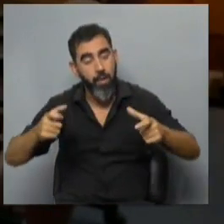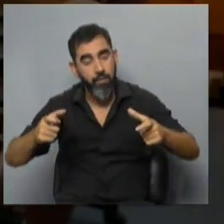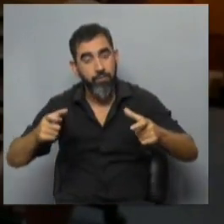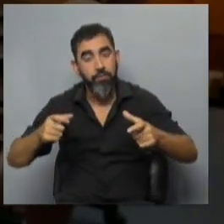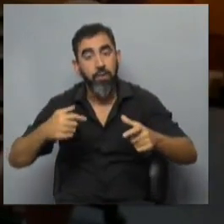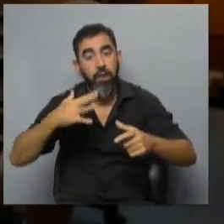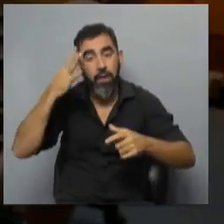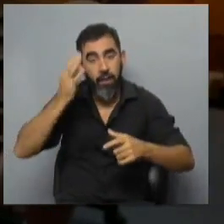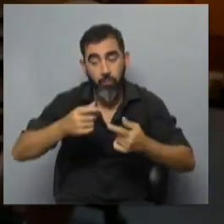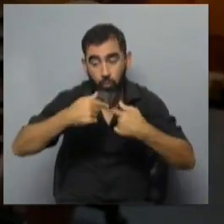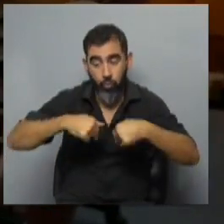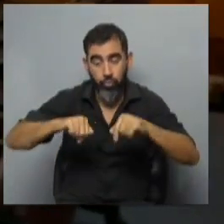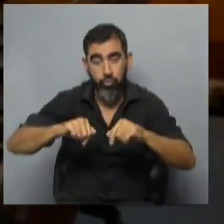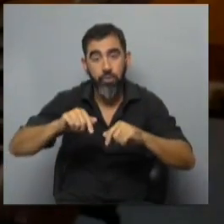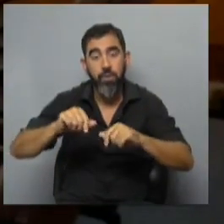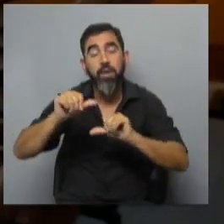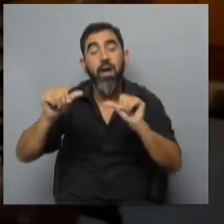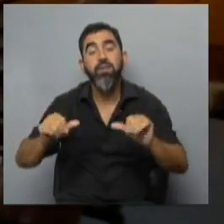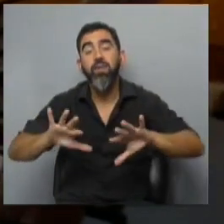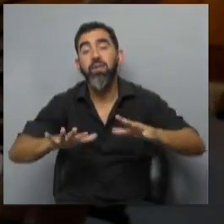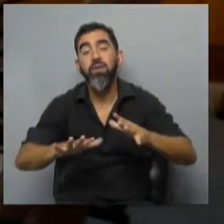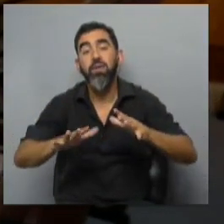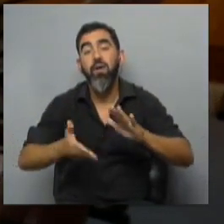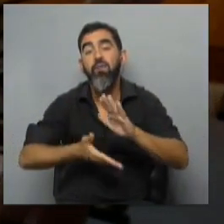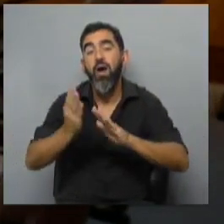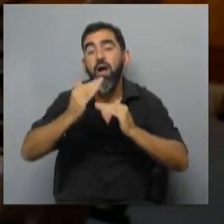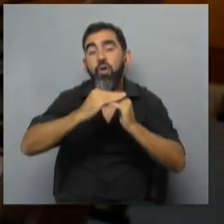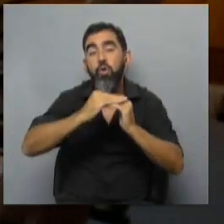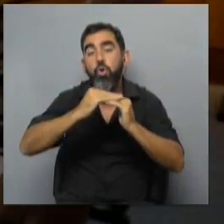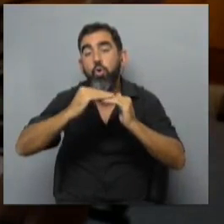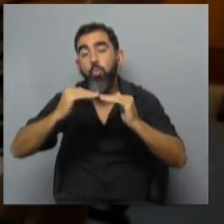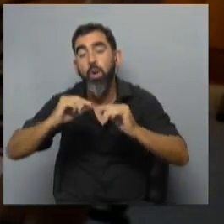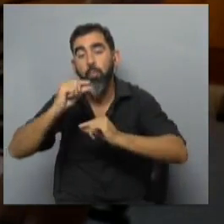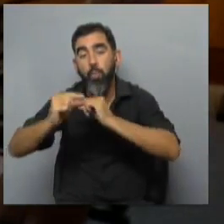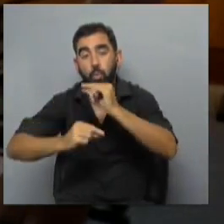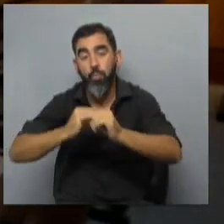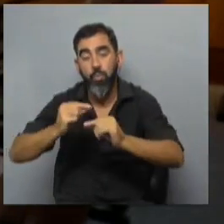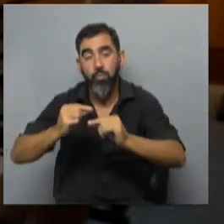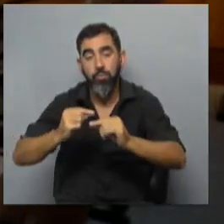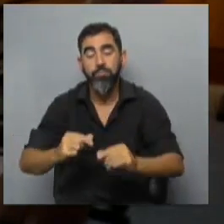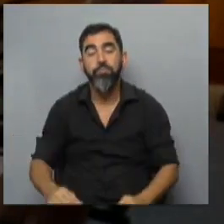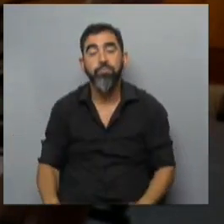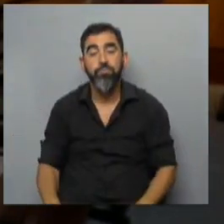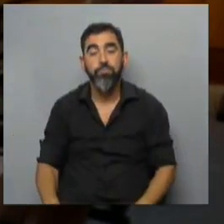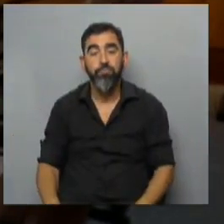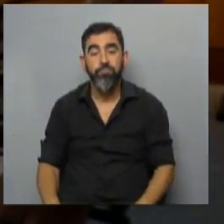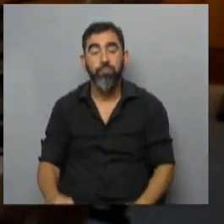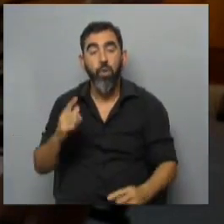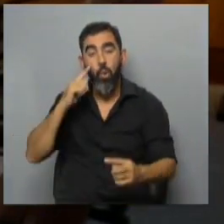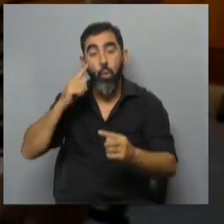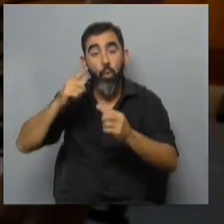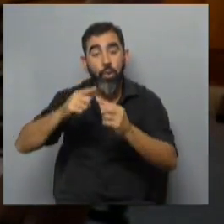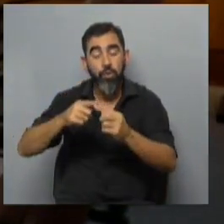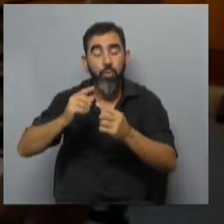nosotros entendemos que esto es lo que va haciendo eses y yendo hacia la normalidad no apuntamos a que justamente el efecto